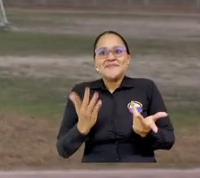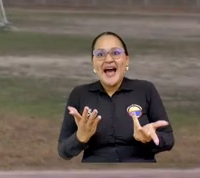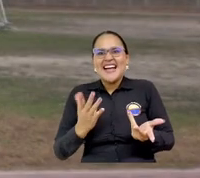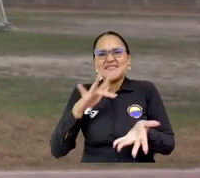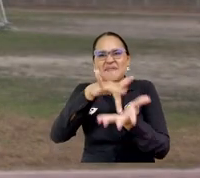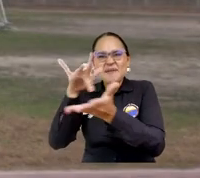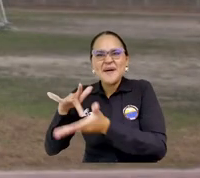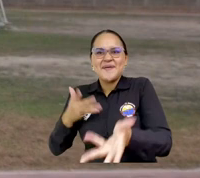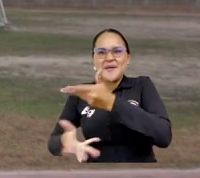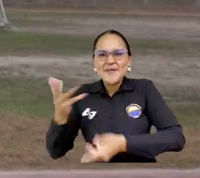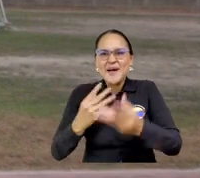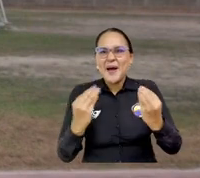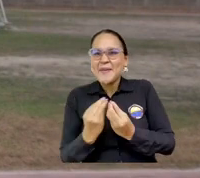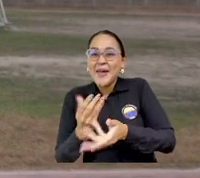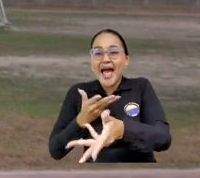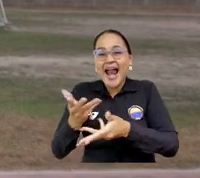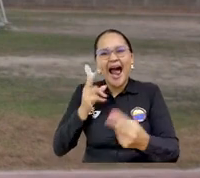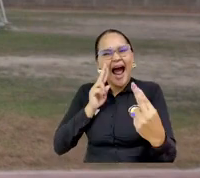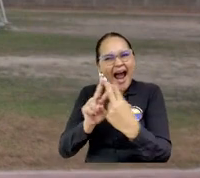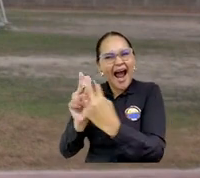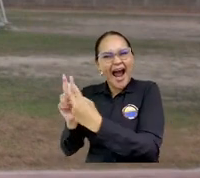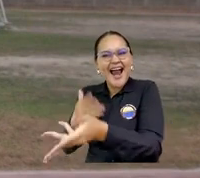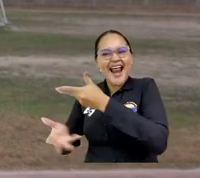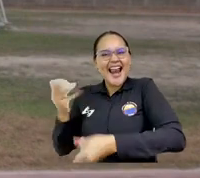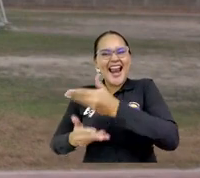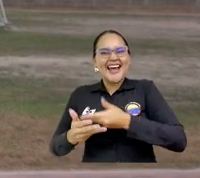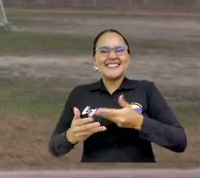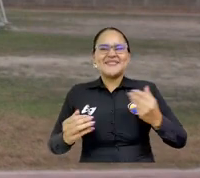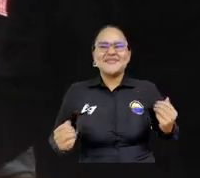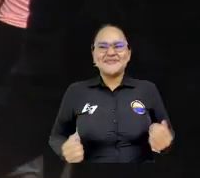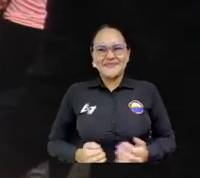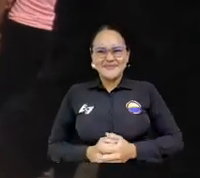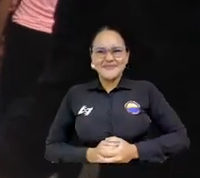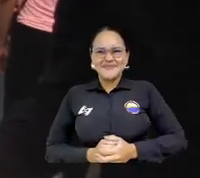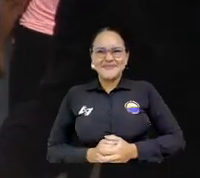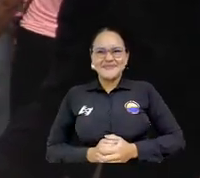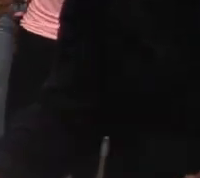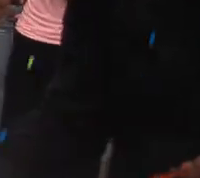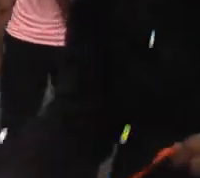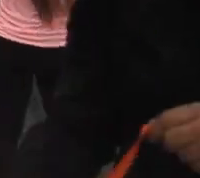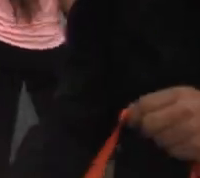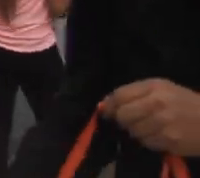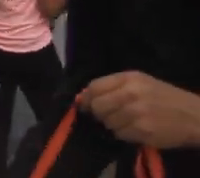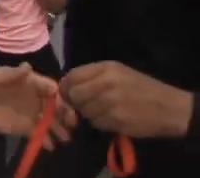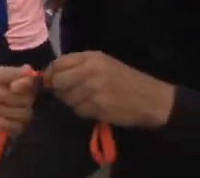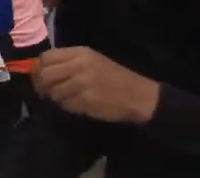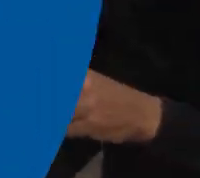eleva la participación entre compañeros, conocerse un poco más.